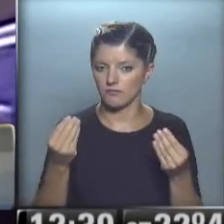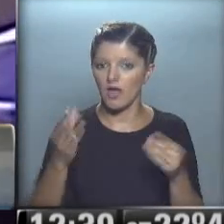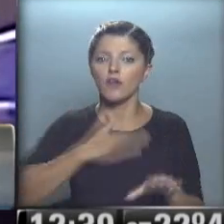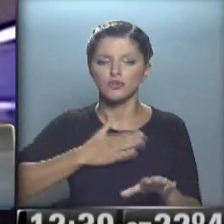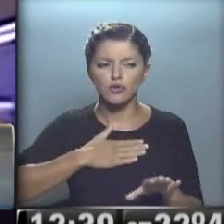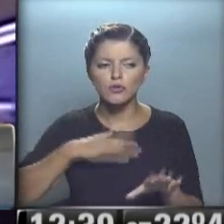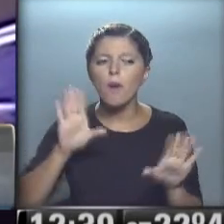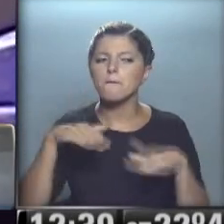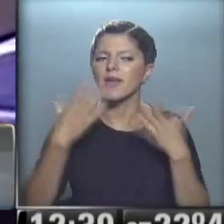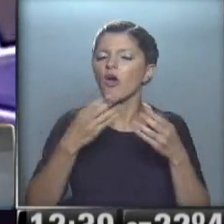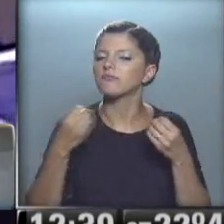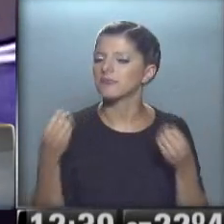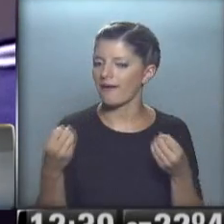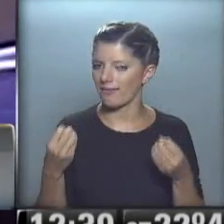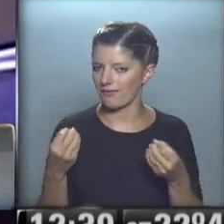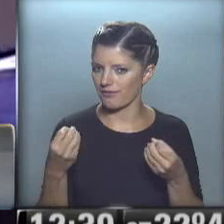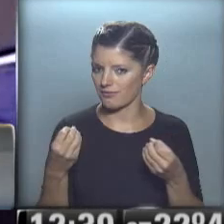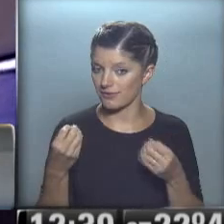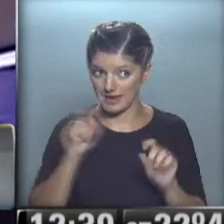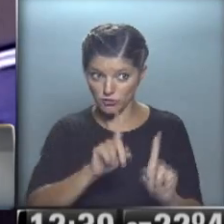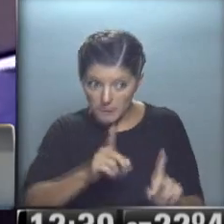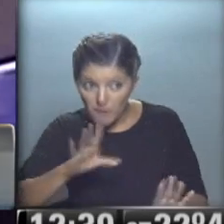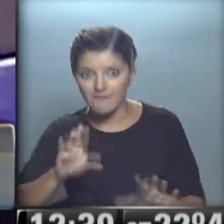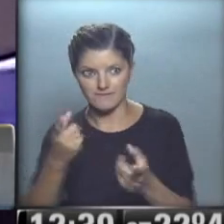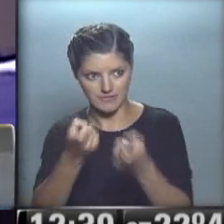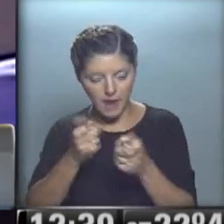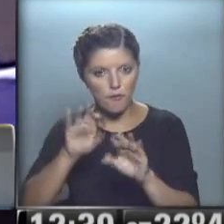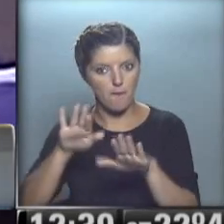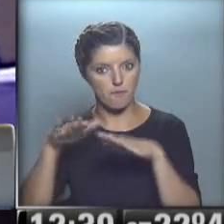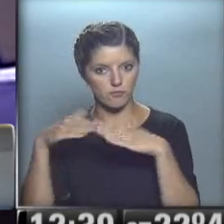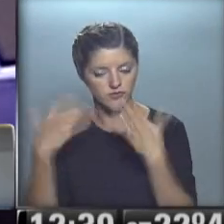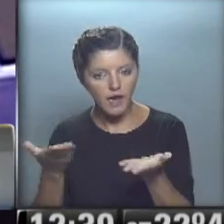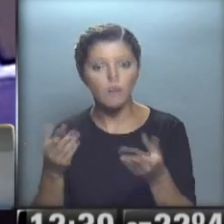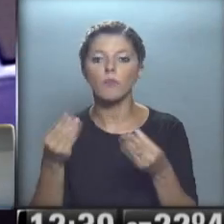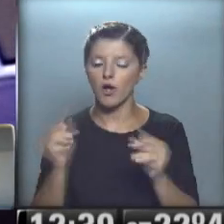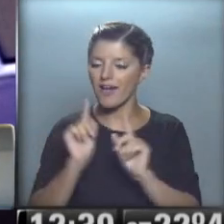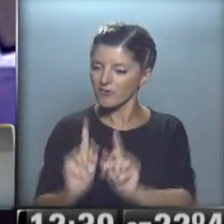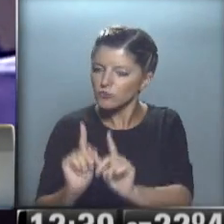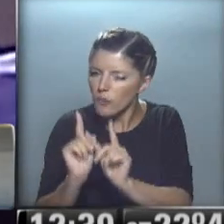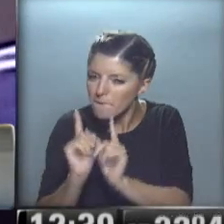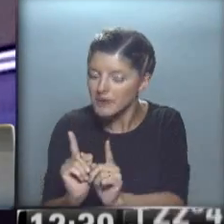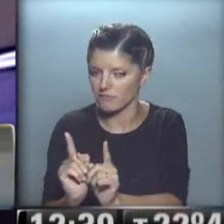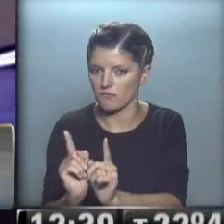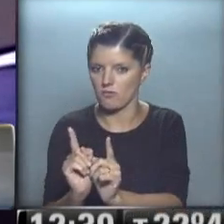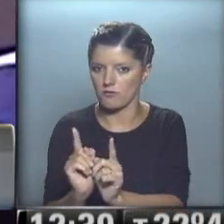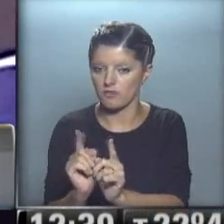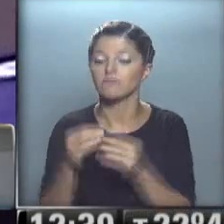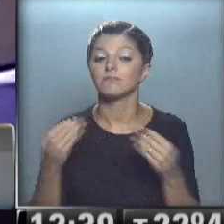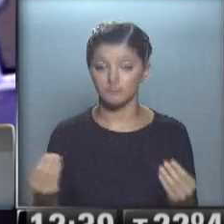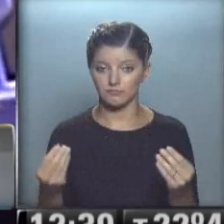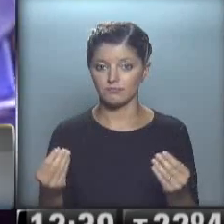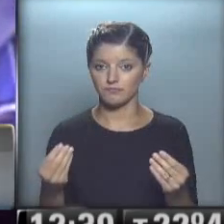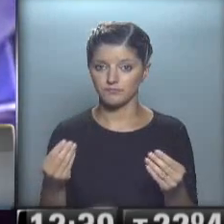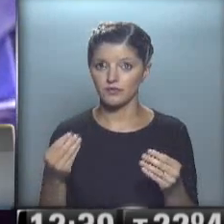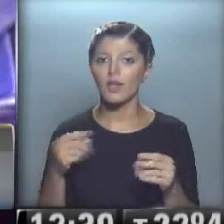nos conviene como región y lo que nos conviene como región es precisamente utilizar lo